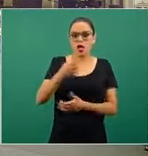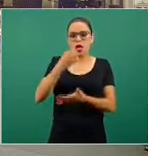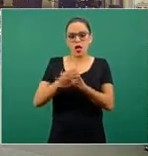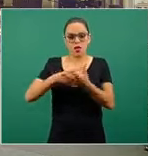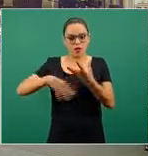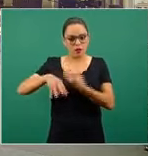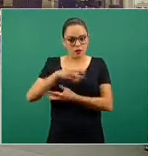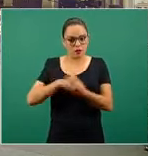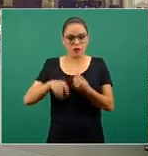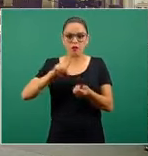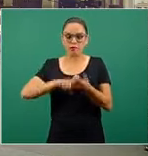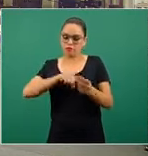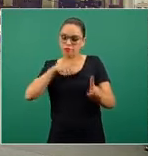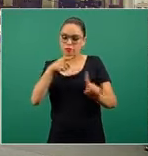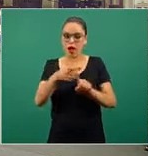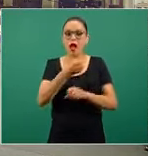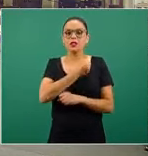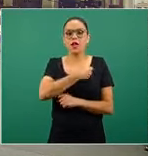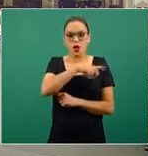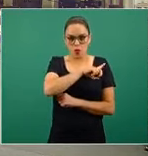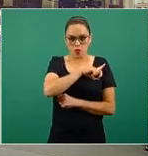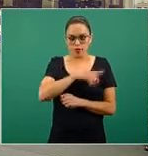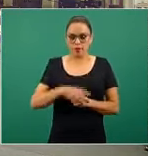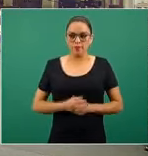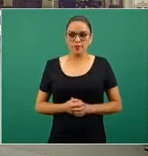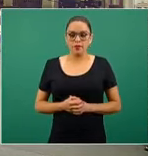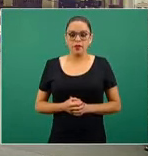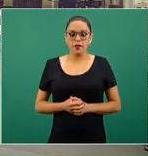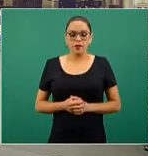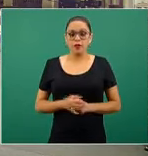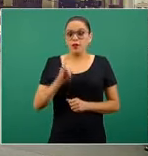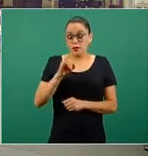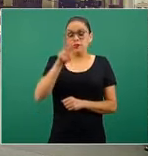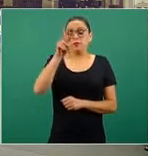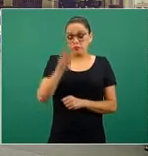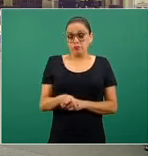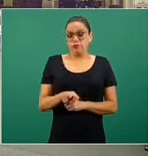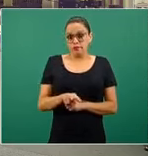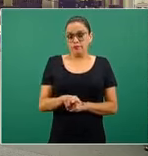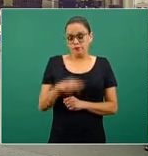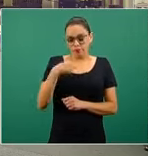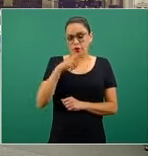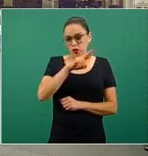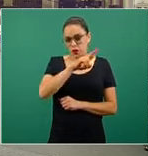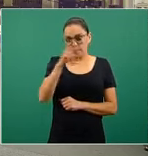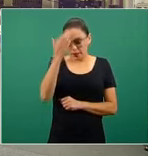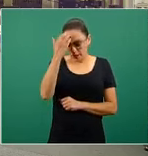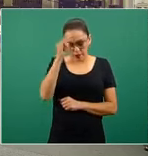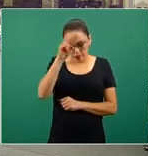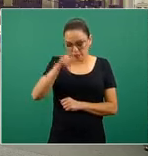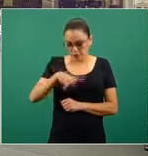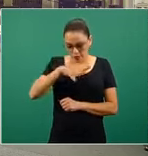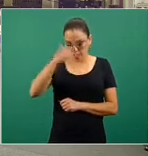Respecto a la situación de hoy, sí, efectivamente hay que reconocer autocríticamente que no fue con la celeridad y